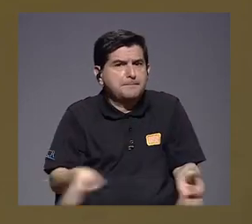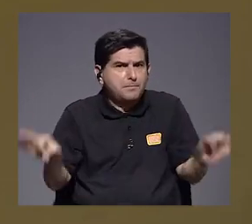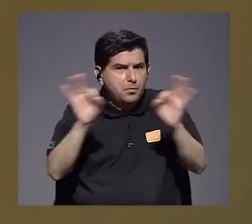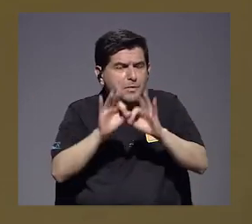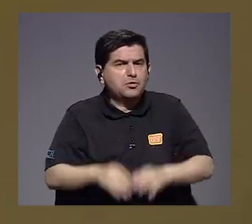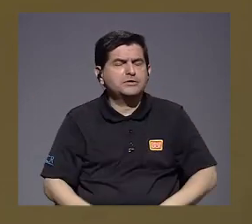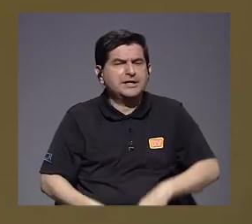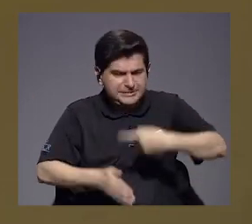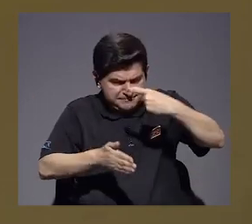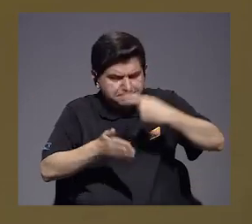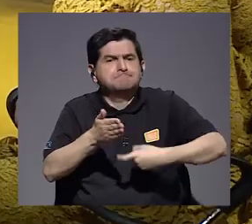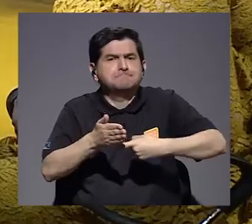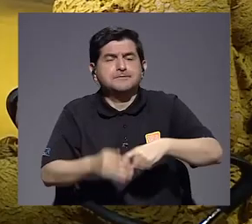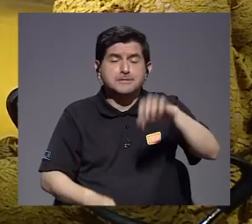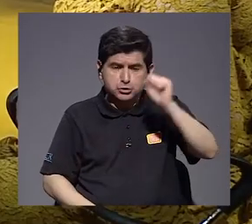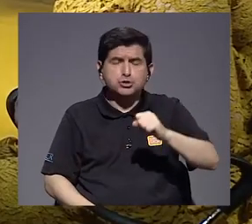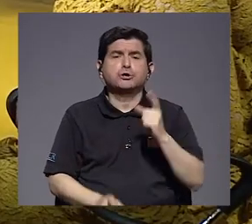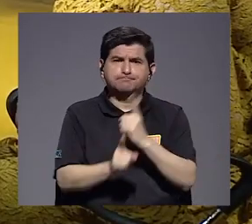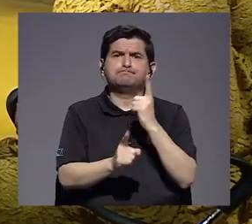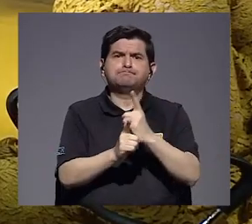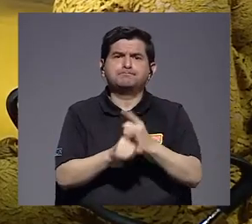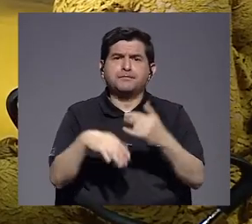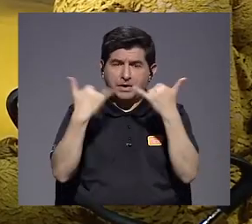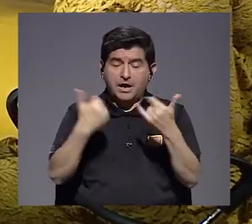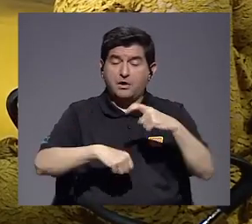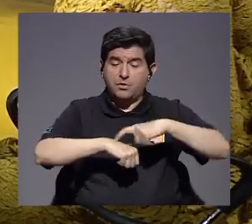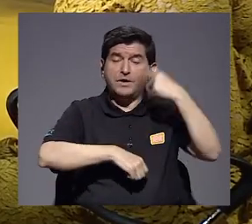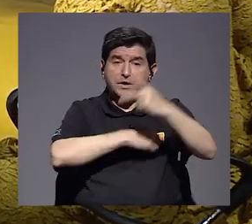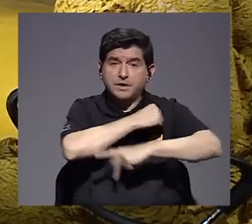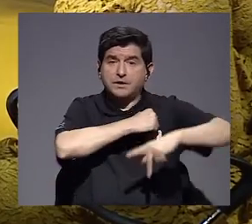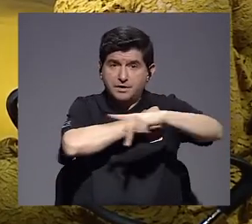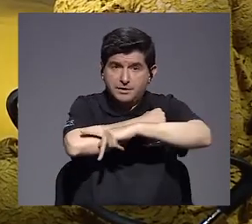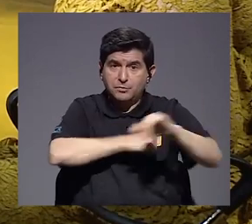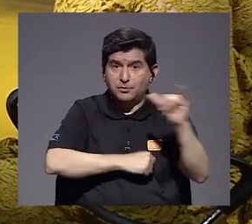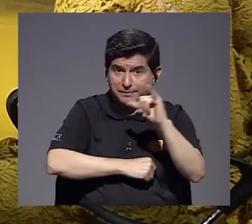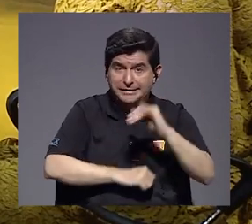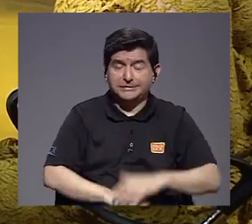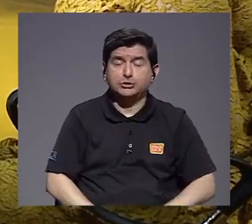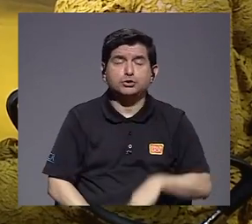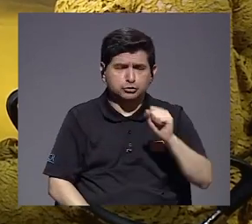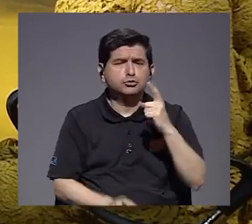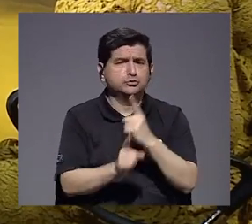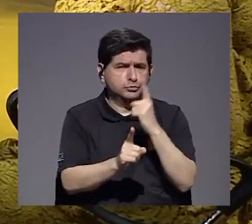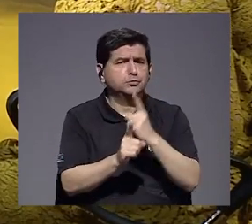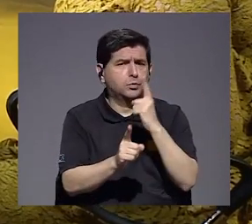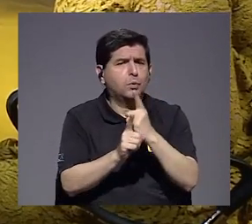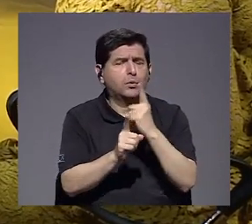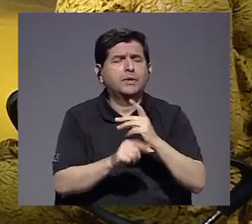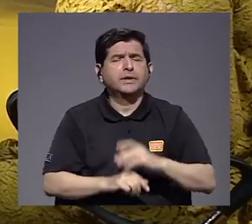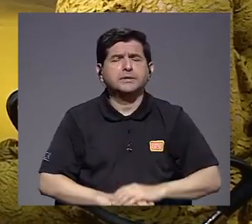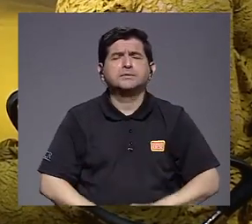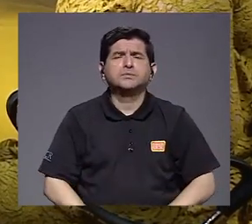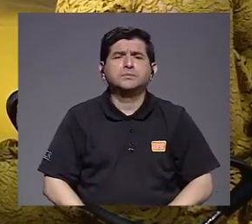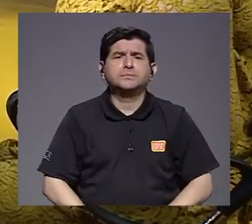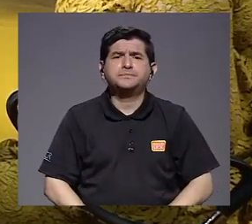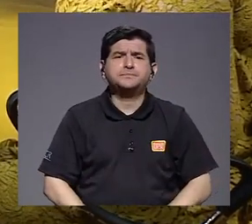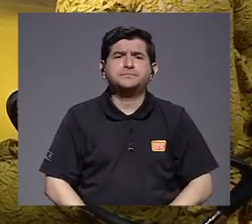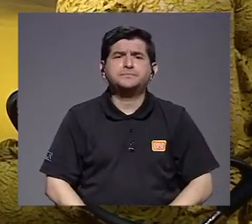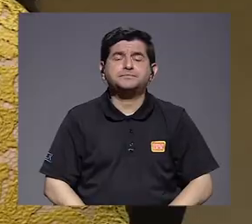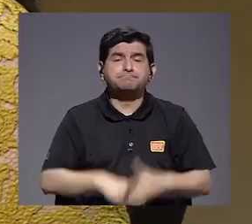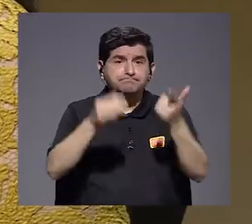importante que sean muy contundentes. Totalmente, sí. En este momento país que vivimos también. Sí, correcto, sí, sí. No, es que